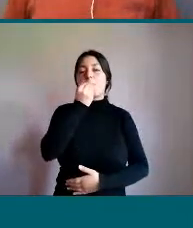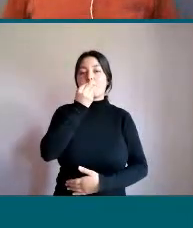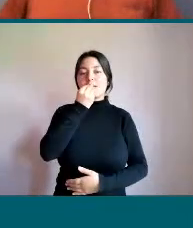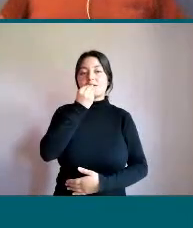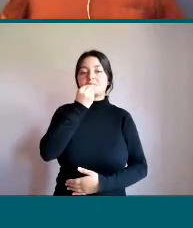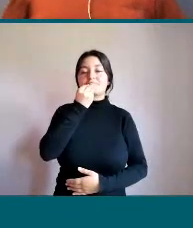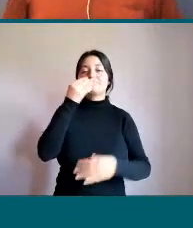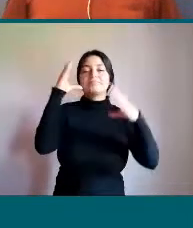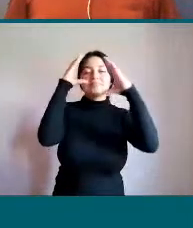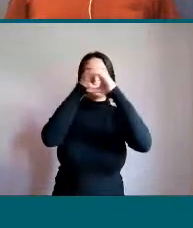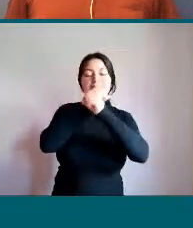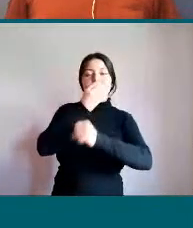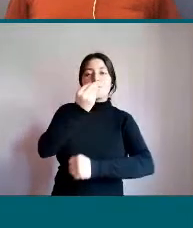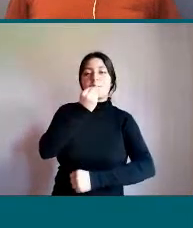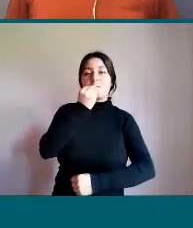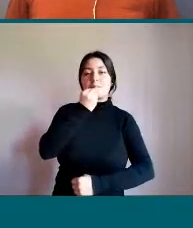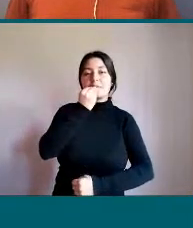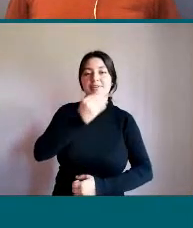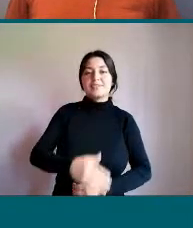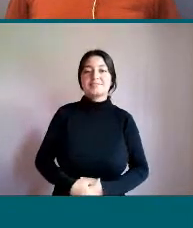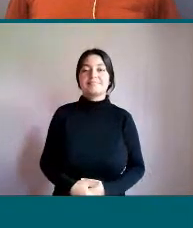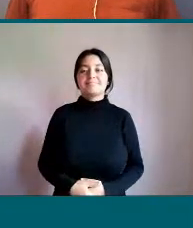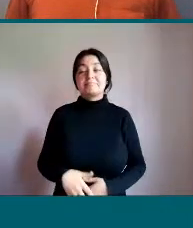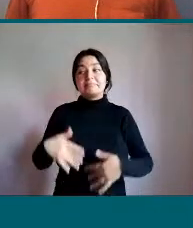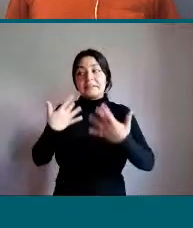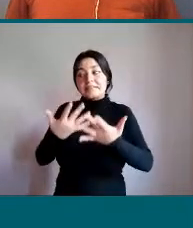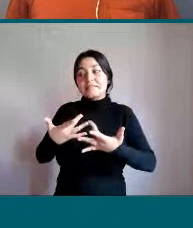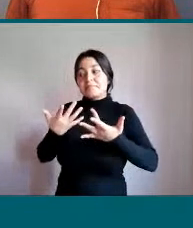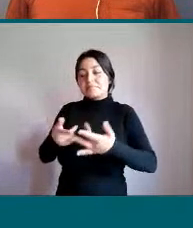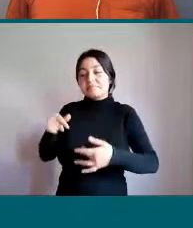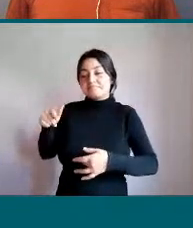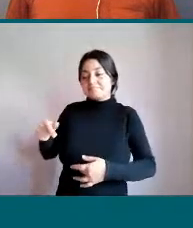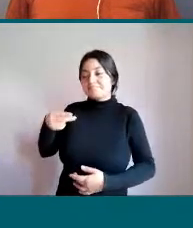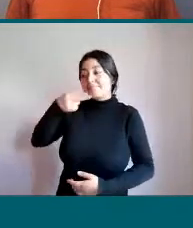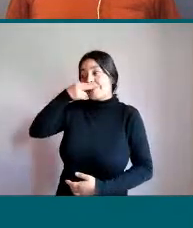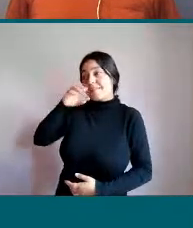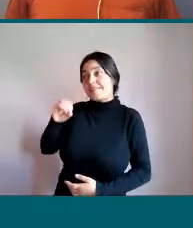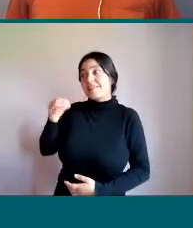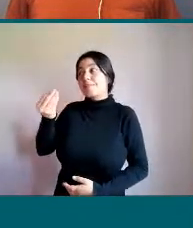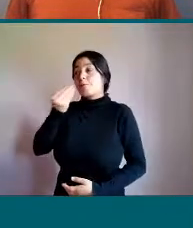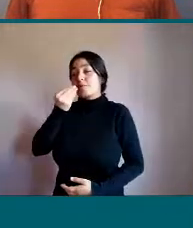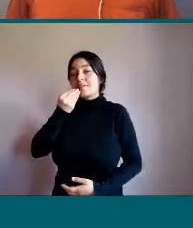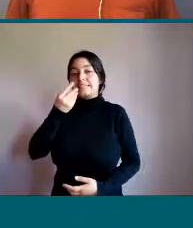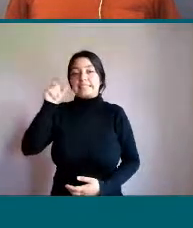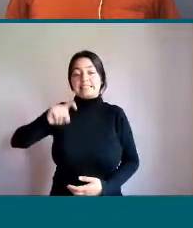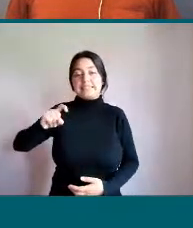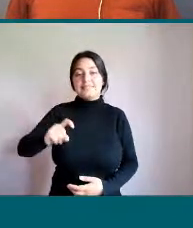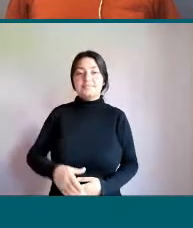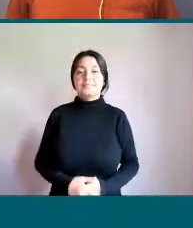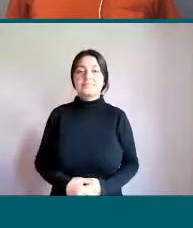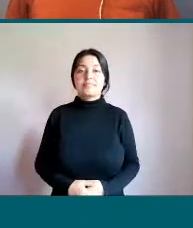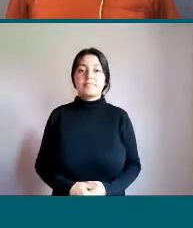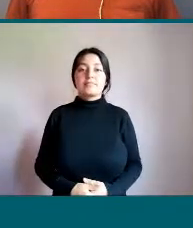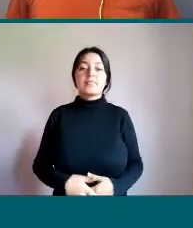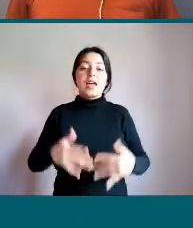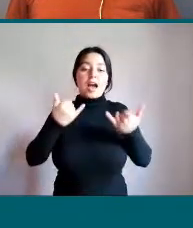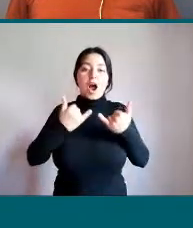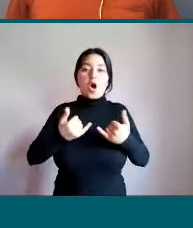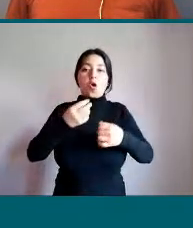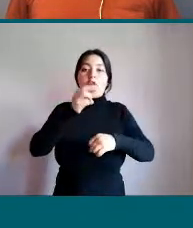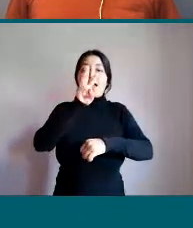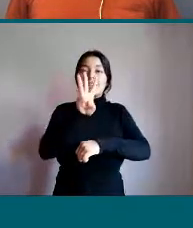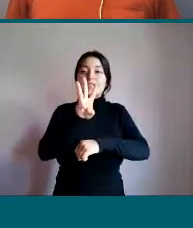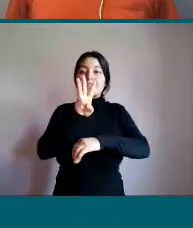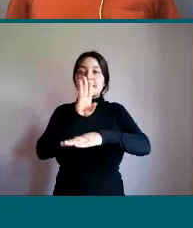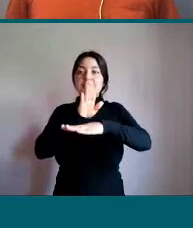por ahí purulando para ver cuándo les damos alimento. Perfecto. Nosotros en este momento tenemos las 3:18 más o